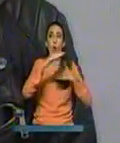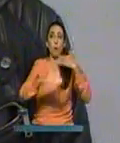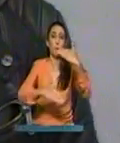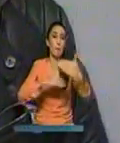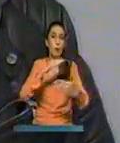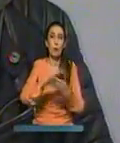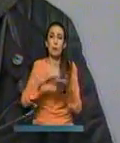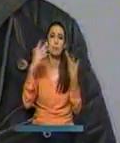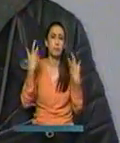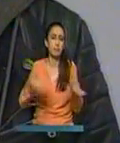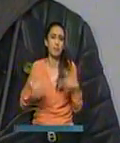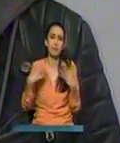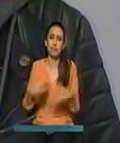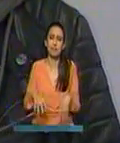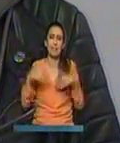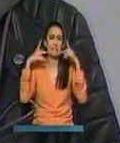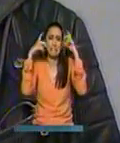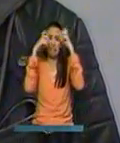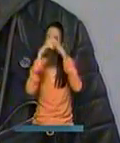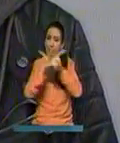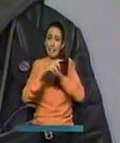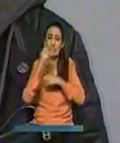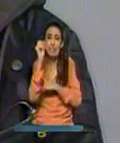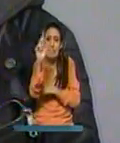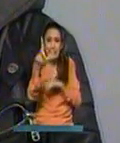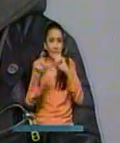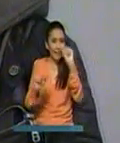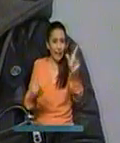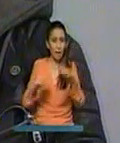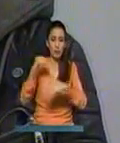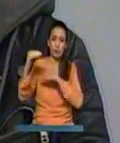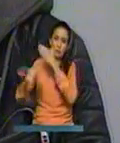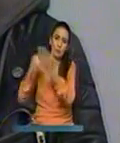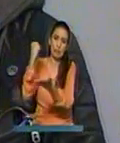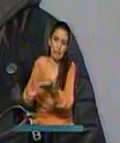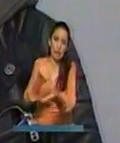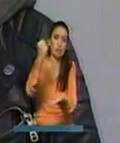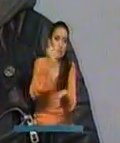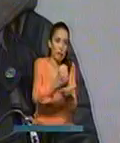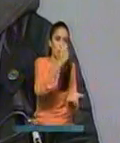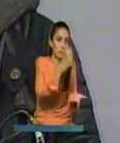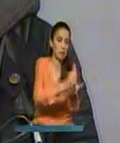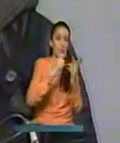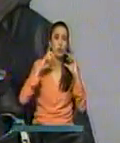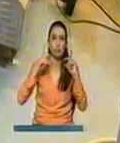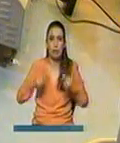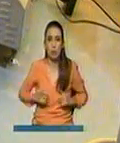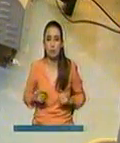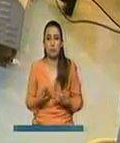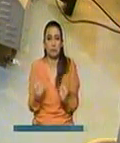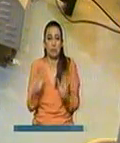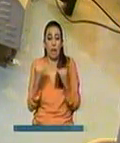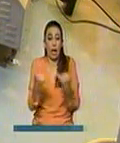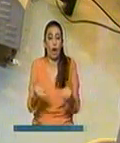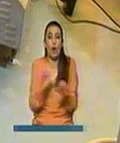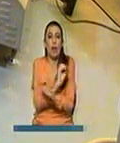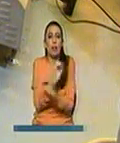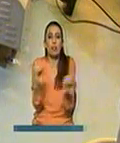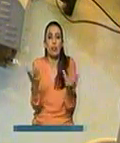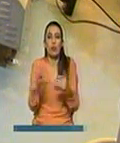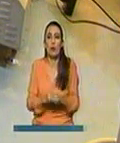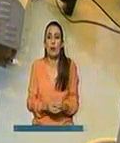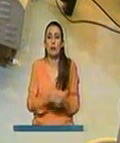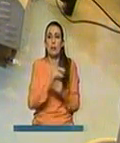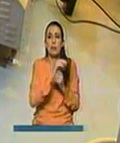fiscales? Eran realmente costosos y sobre todo estamos trabajando en el tema de que sea un mercado más justo. En el país están registradas